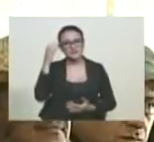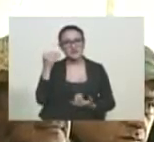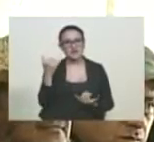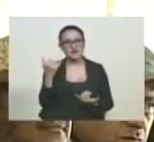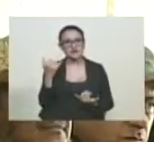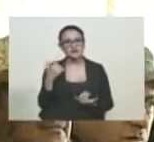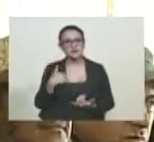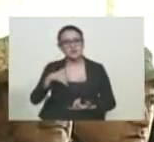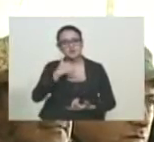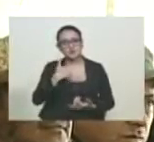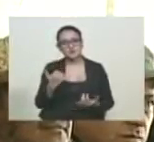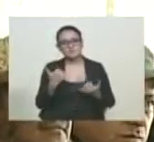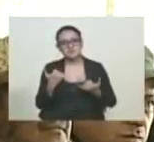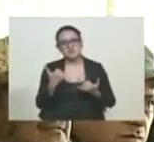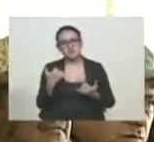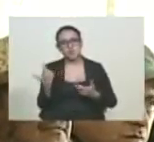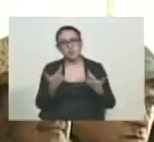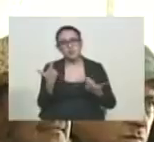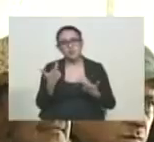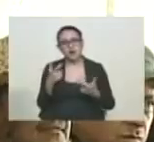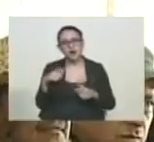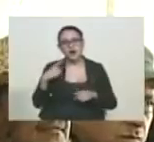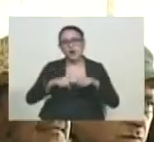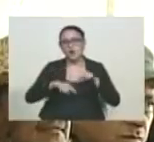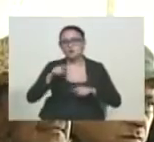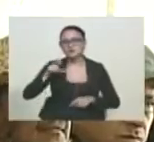logística de buscar nuestra propia logística en